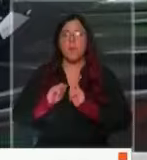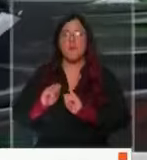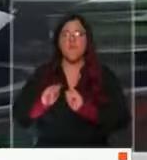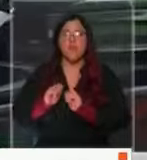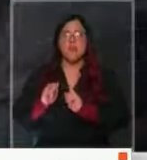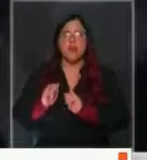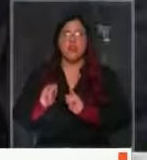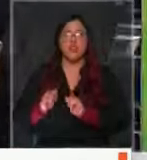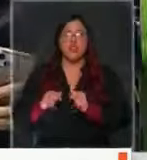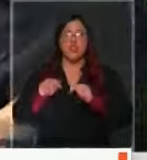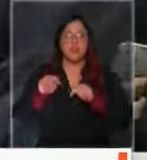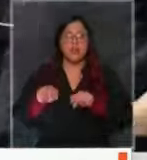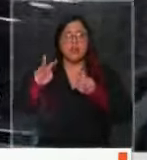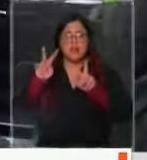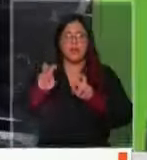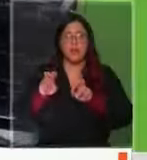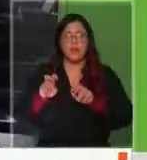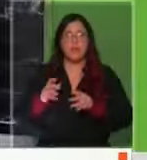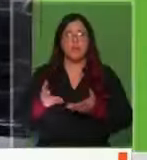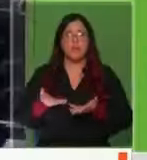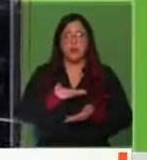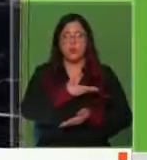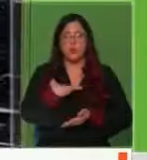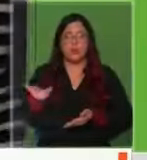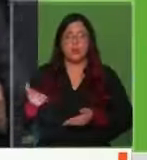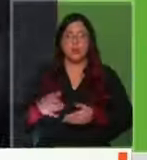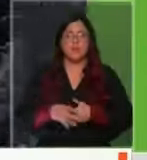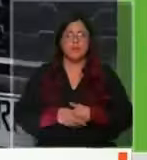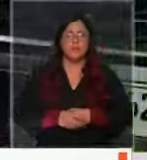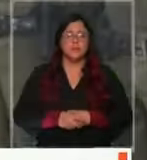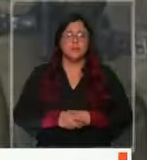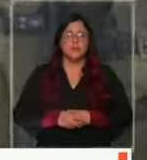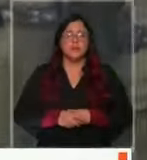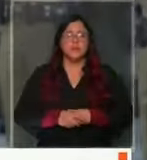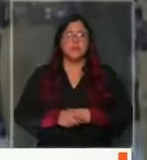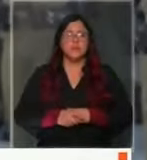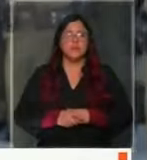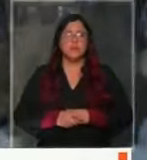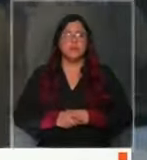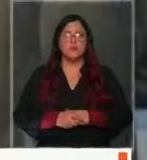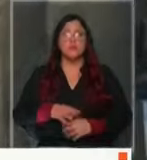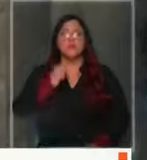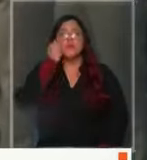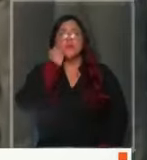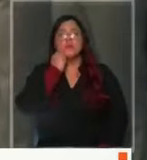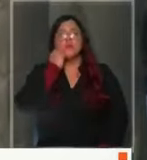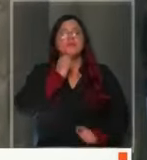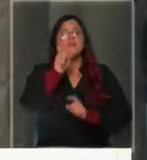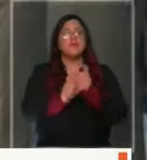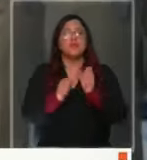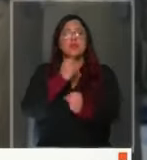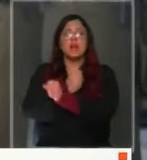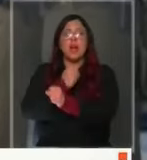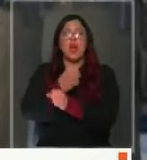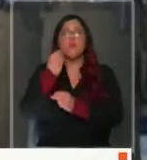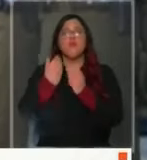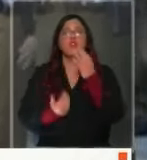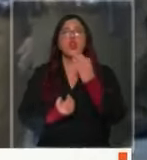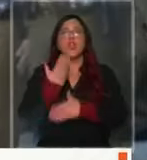dado sobre este tema en la nota que preparó Francisco Valenzuela. Estimadas y estimados carabineros, muy buenos días.